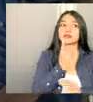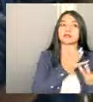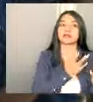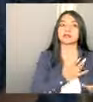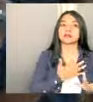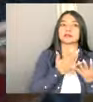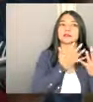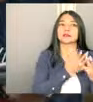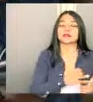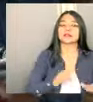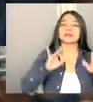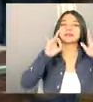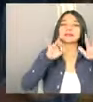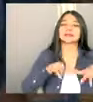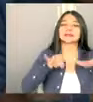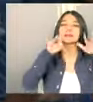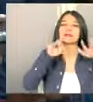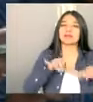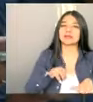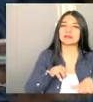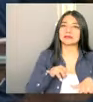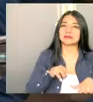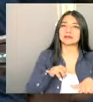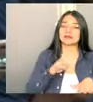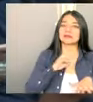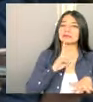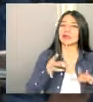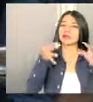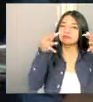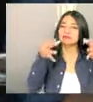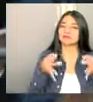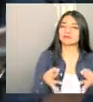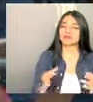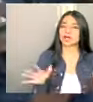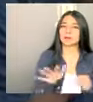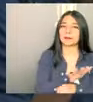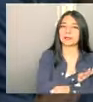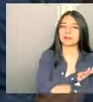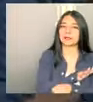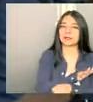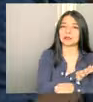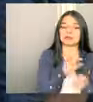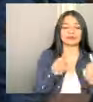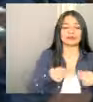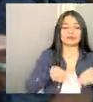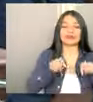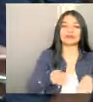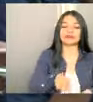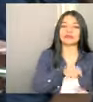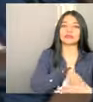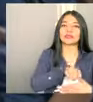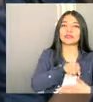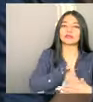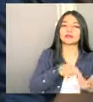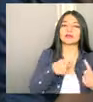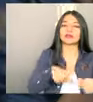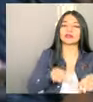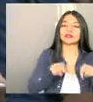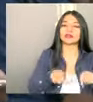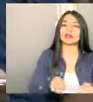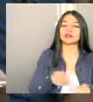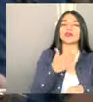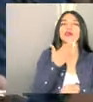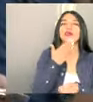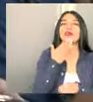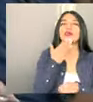menos 7 meses para el funcionamiento definitivo a partir de la firma del contrato con el oferente. ¿Cómo